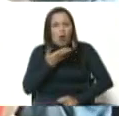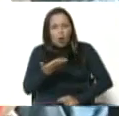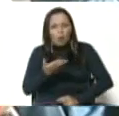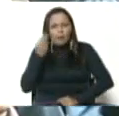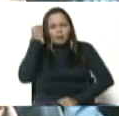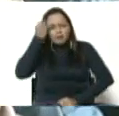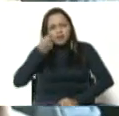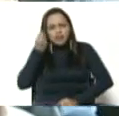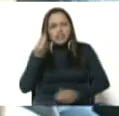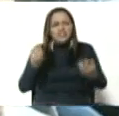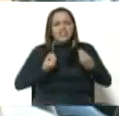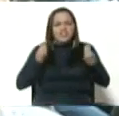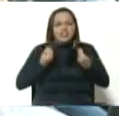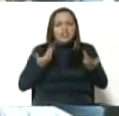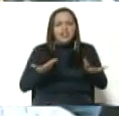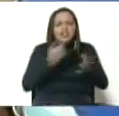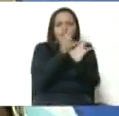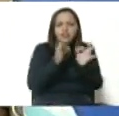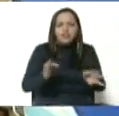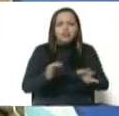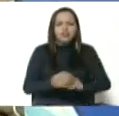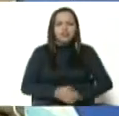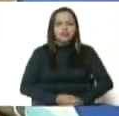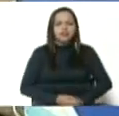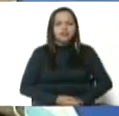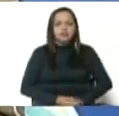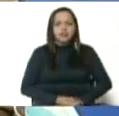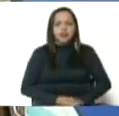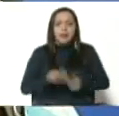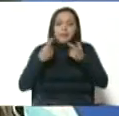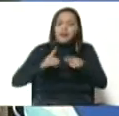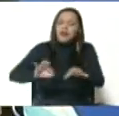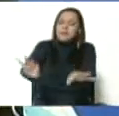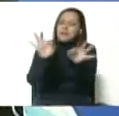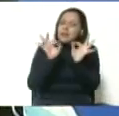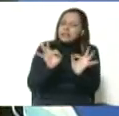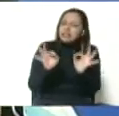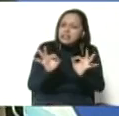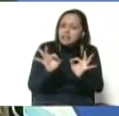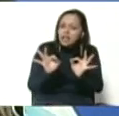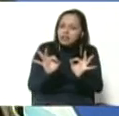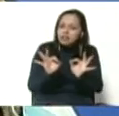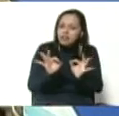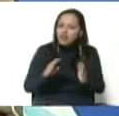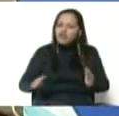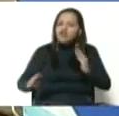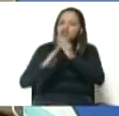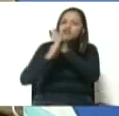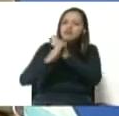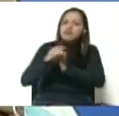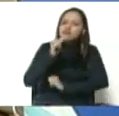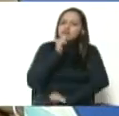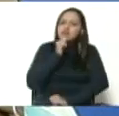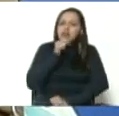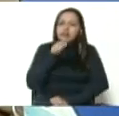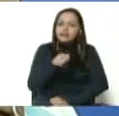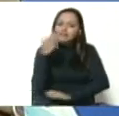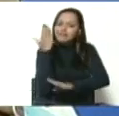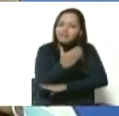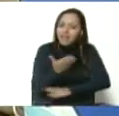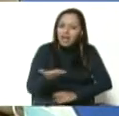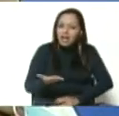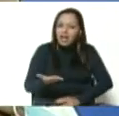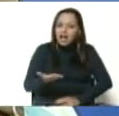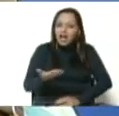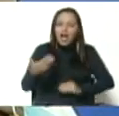condiciones de vida, pero especialmente las sanciones iban dirigidas a atacar a